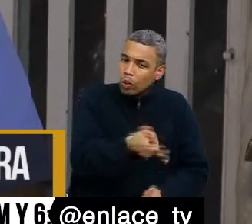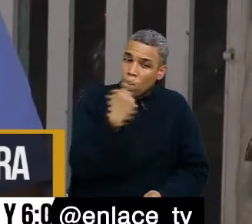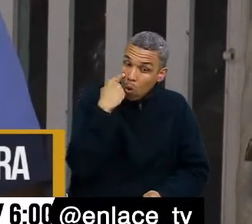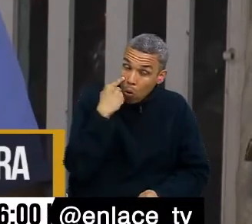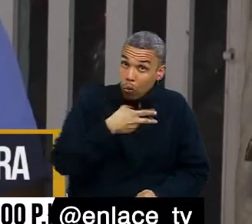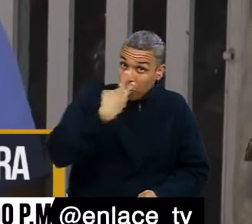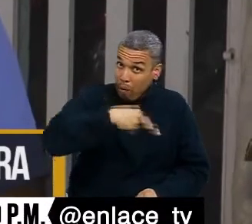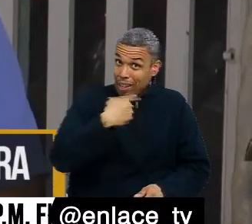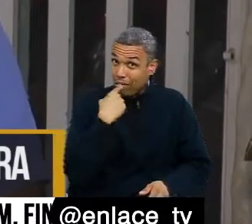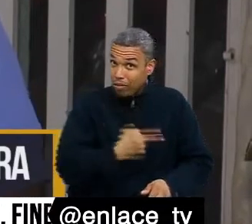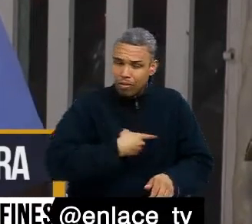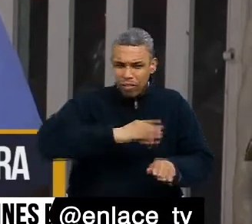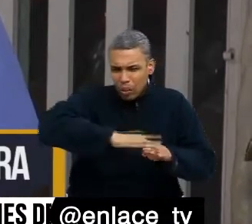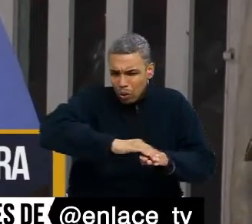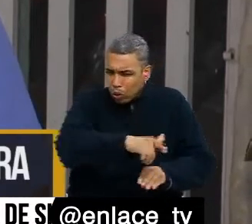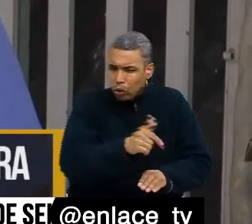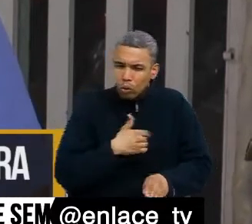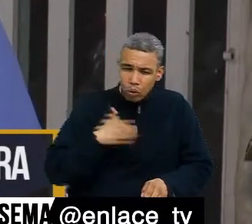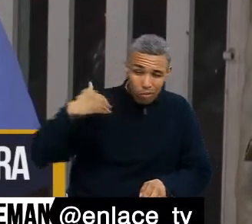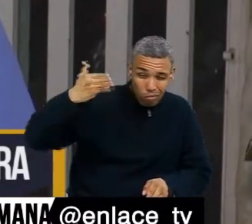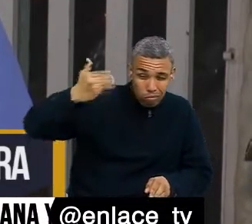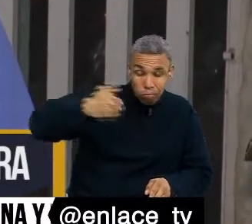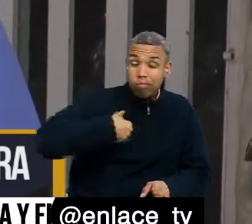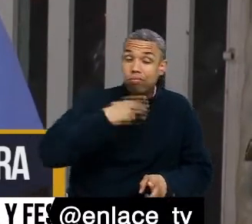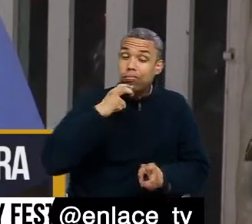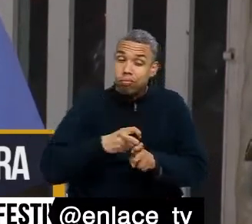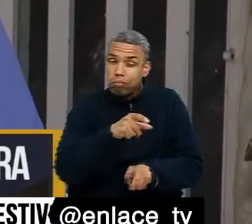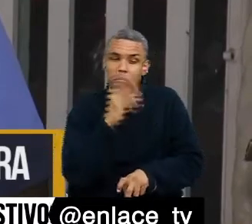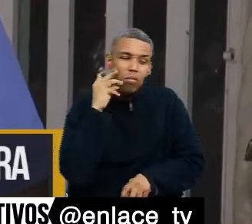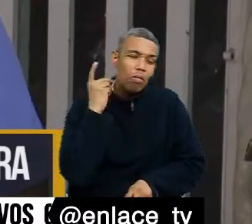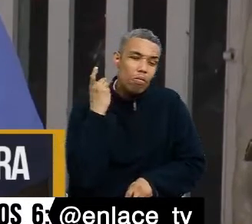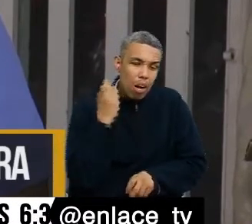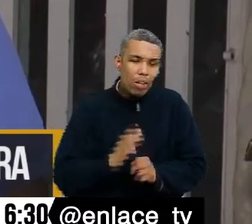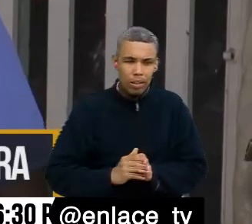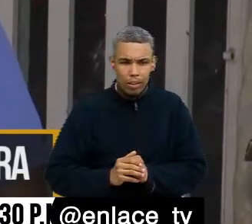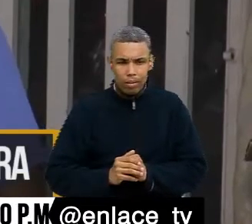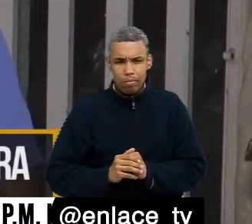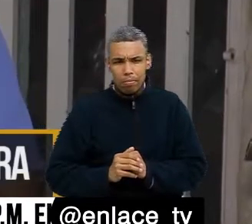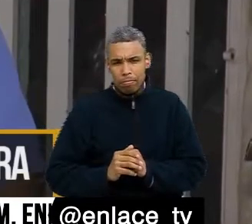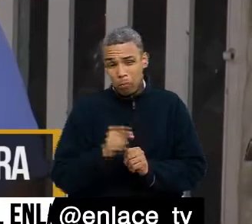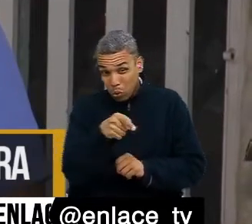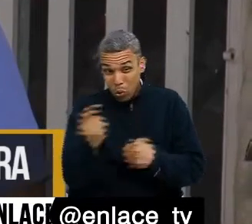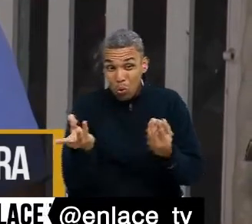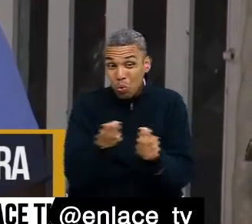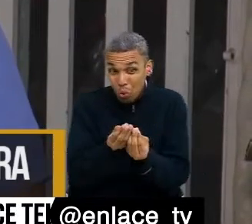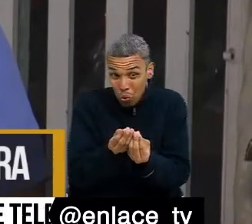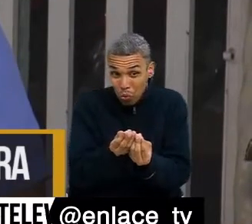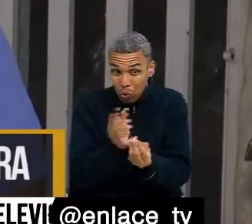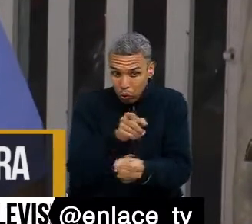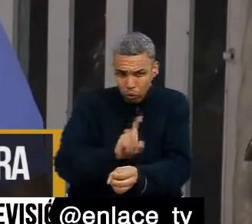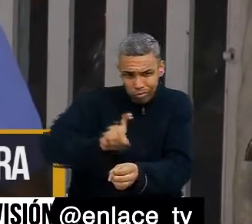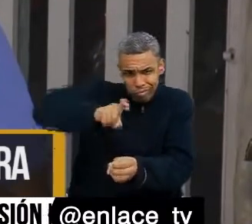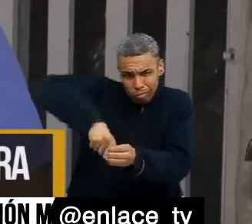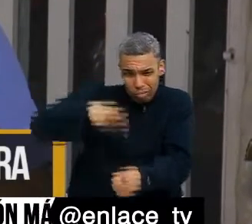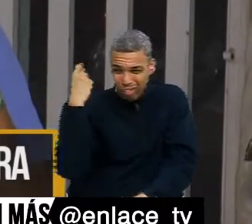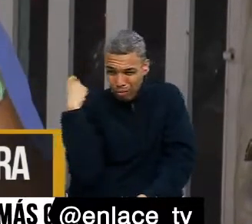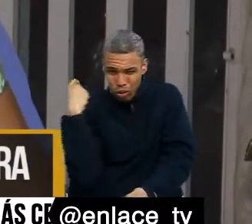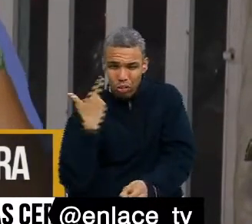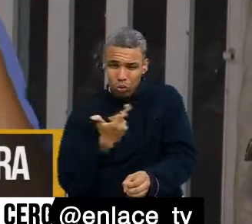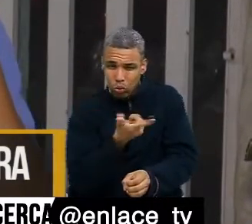situación difícil, porque yo sé que ella es la novata del equipo, ella es la que está empezando y la que se